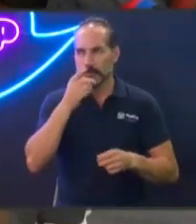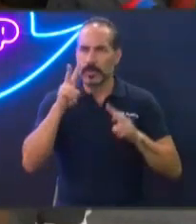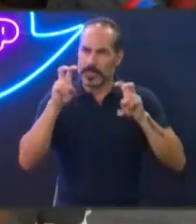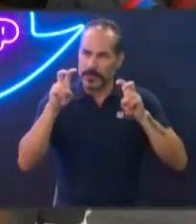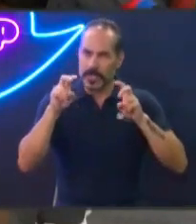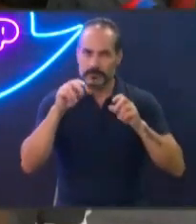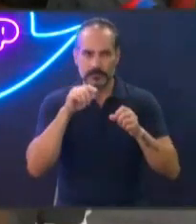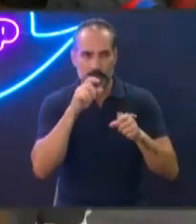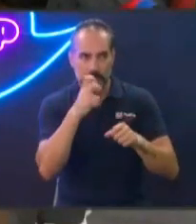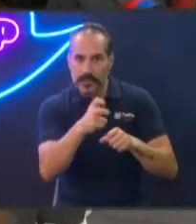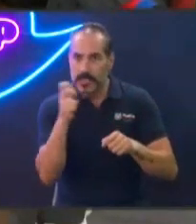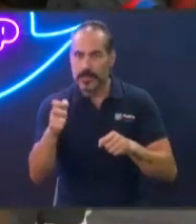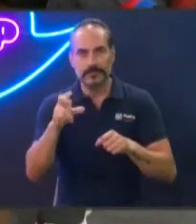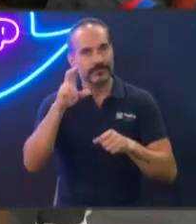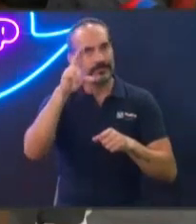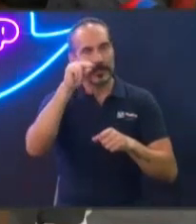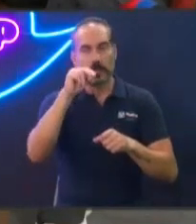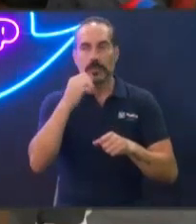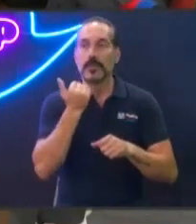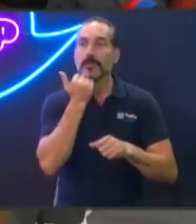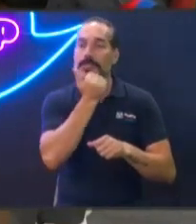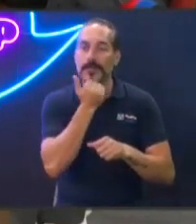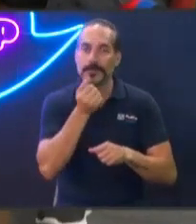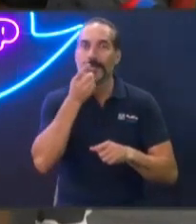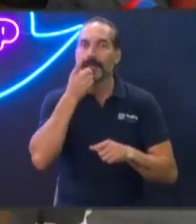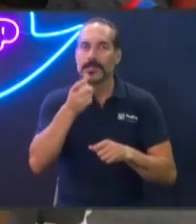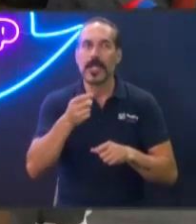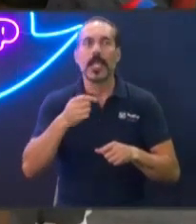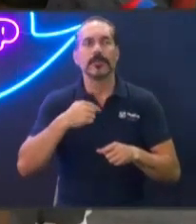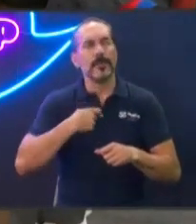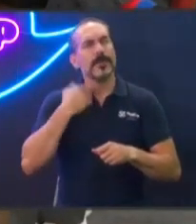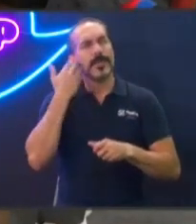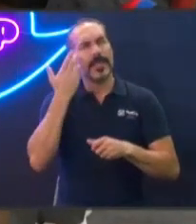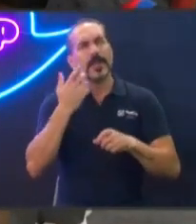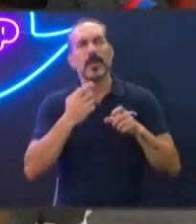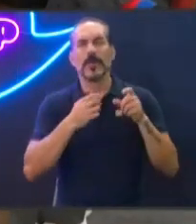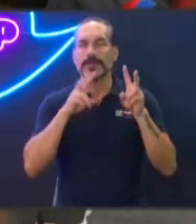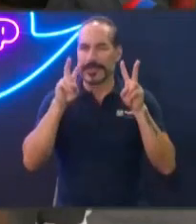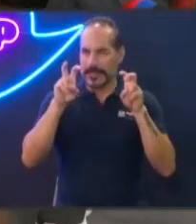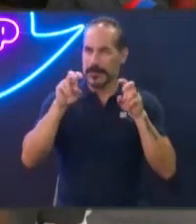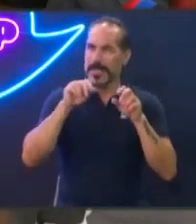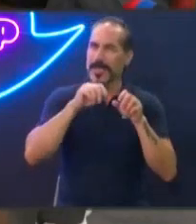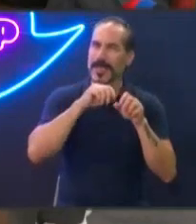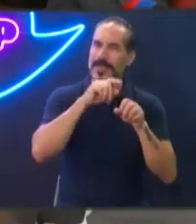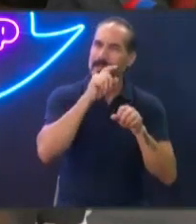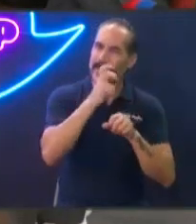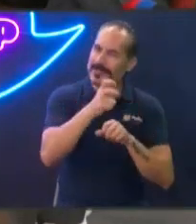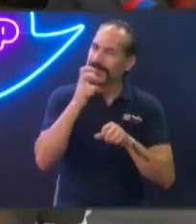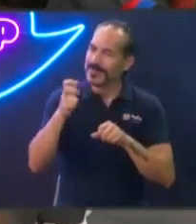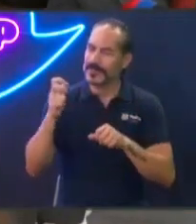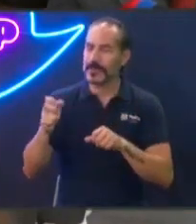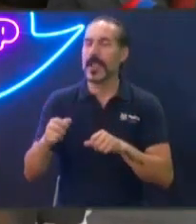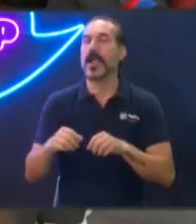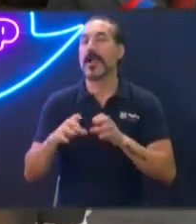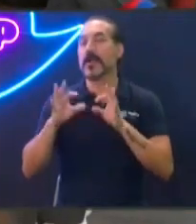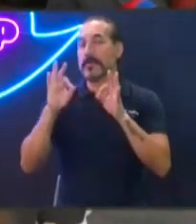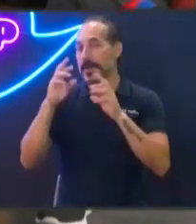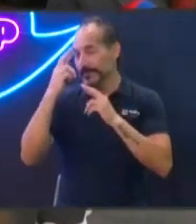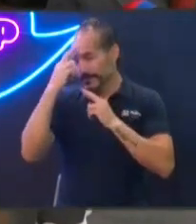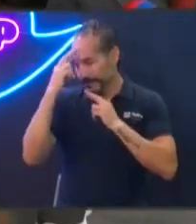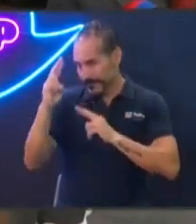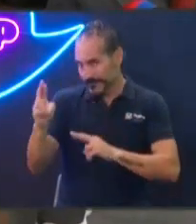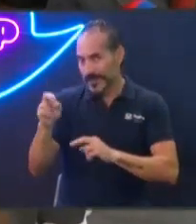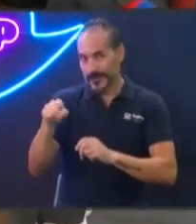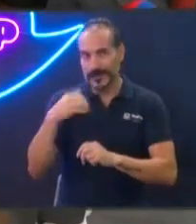los temas que les interesa Y que sea un tema que vaya vayan hablar de adolescente adolescente no Y eso es muy interesante y es muy